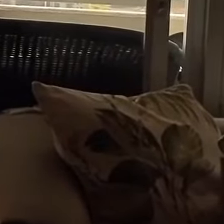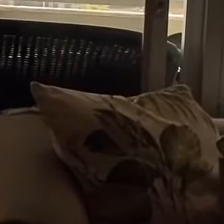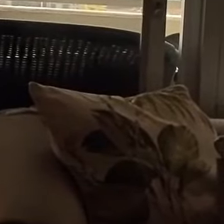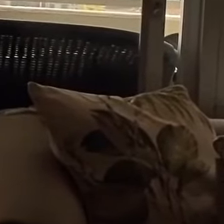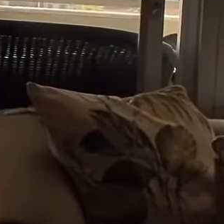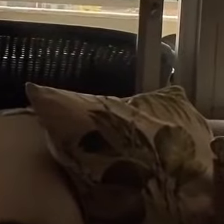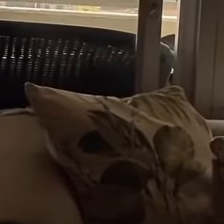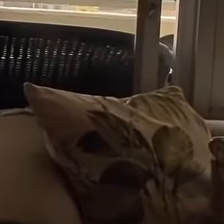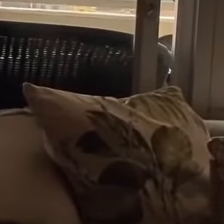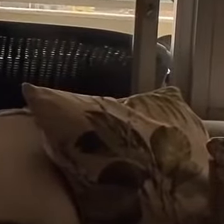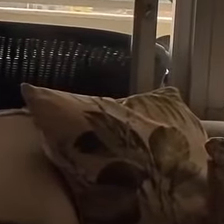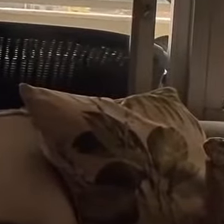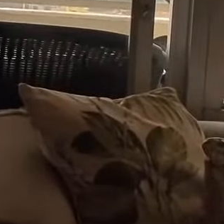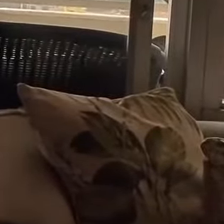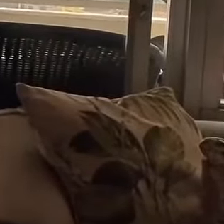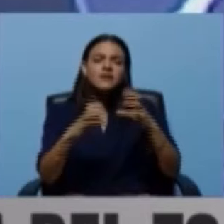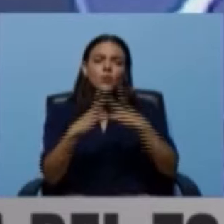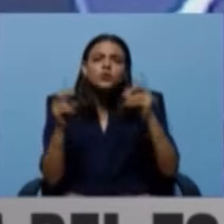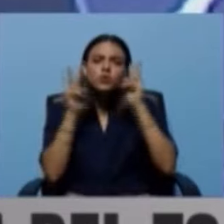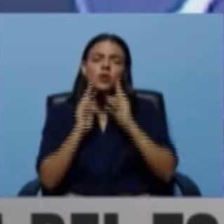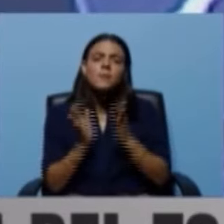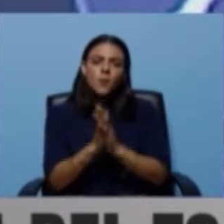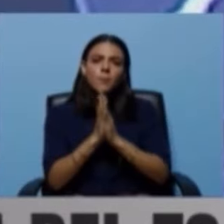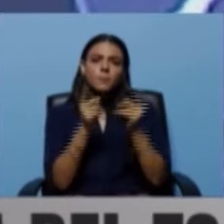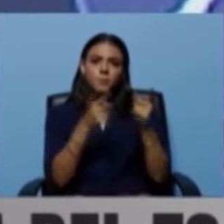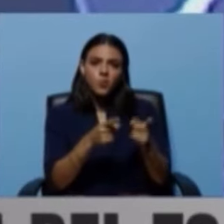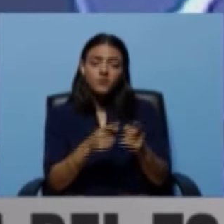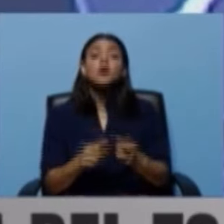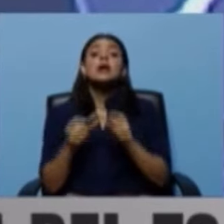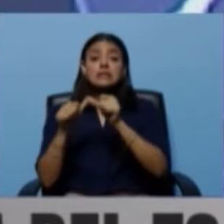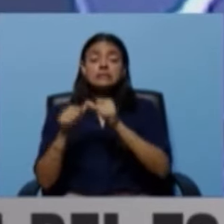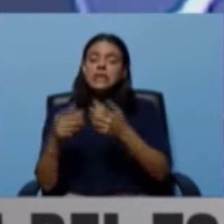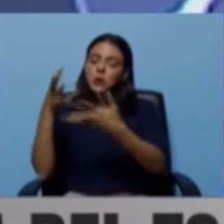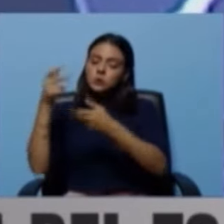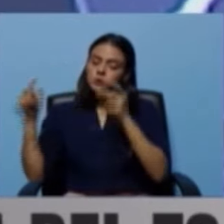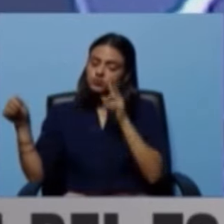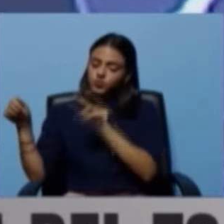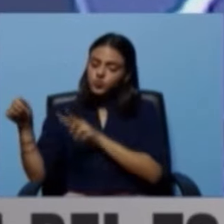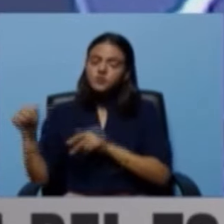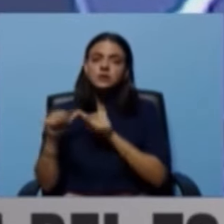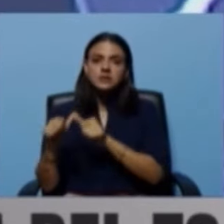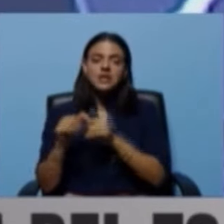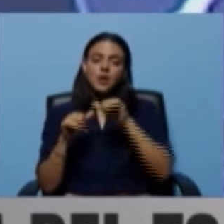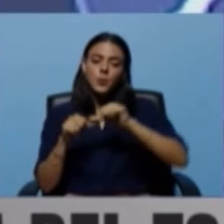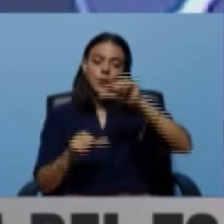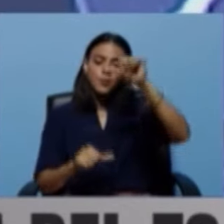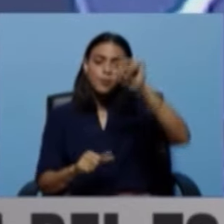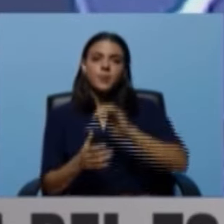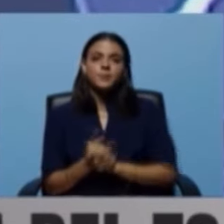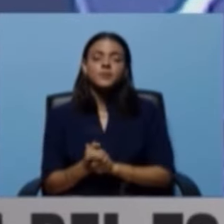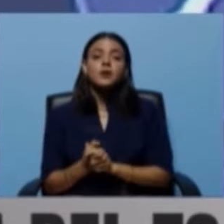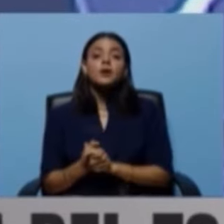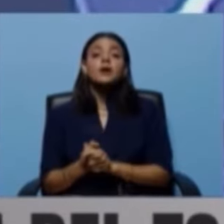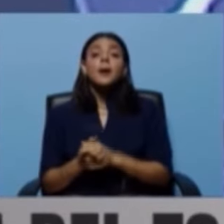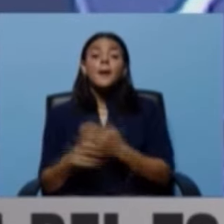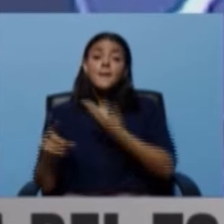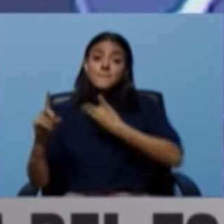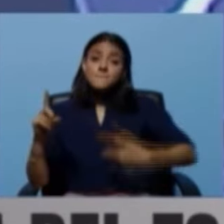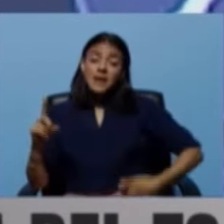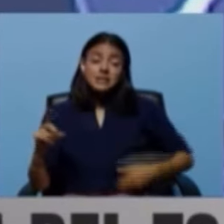habría solicitado asilo político. Y sigue el señor González Urrutia. Señor presidente de la Asamblea